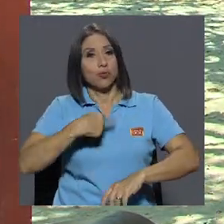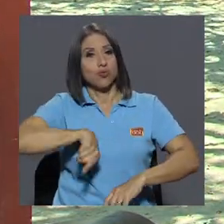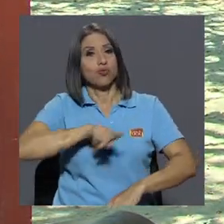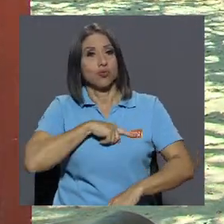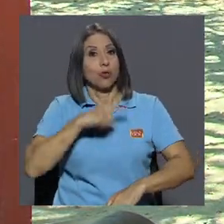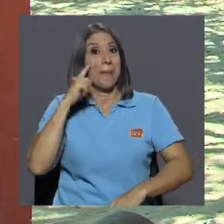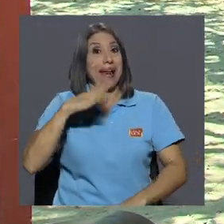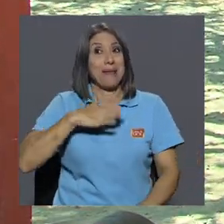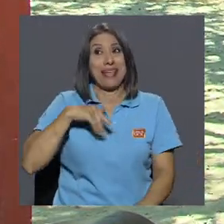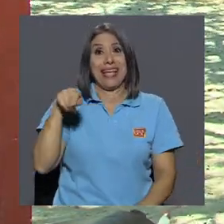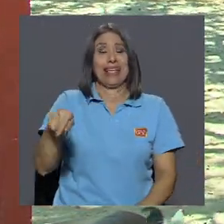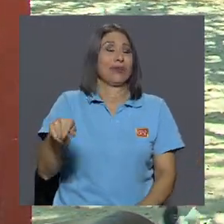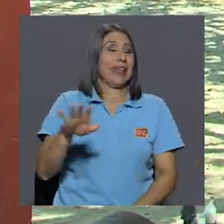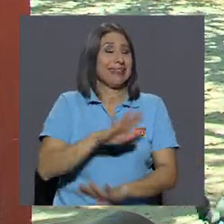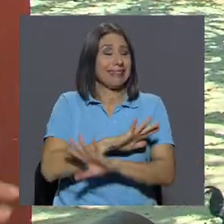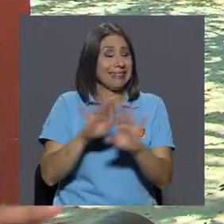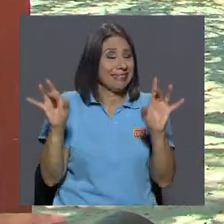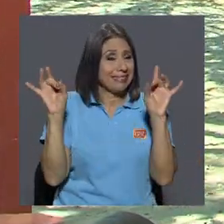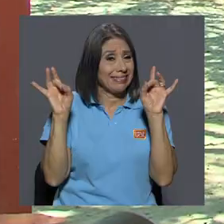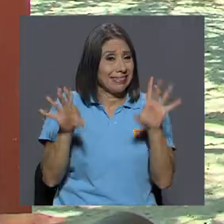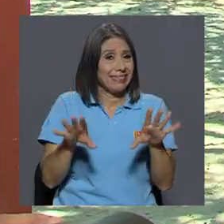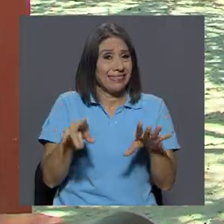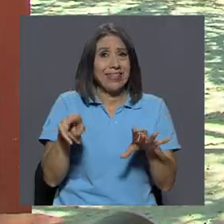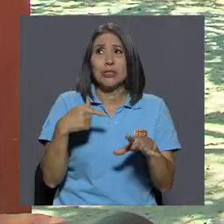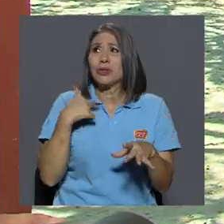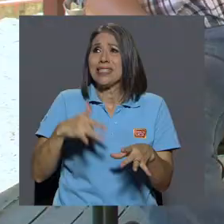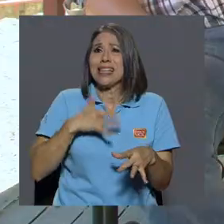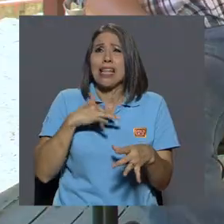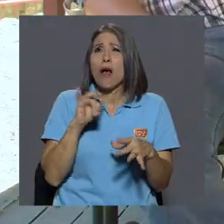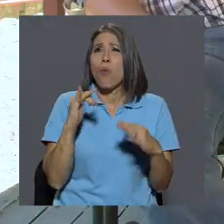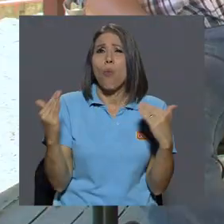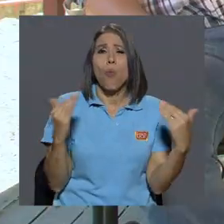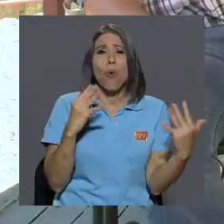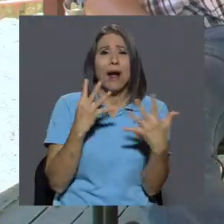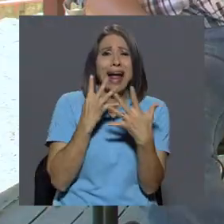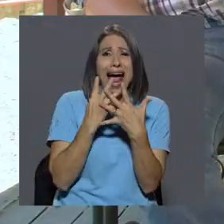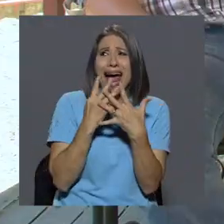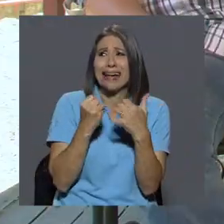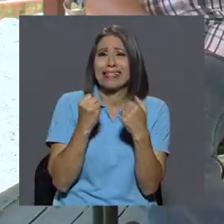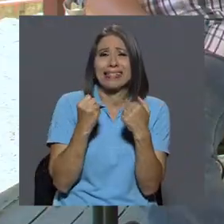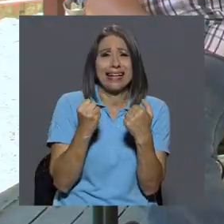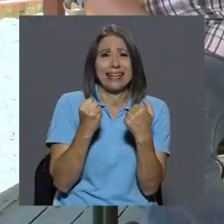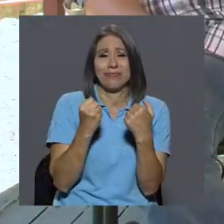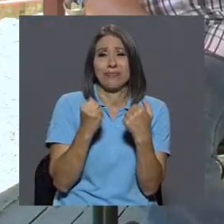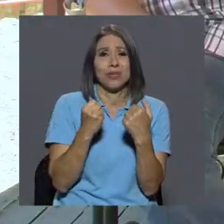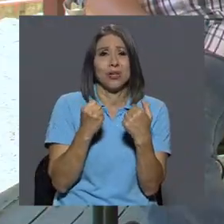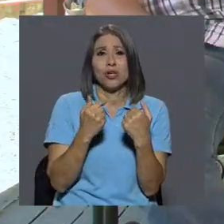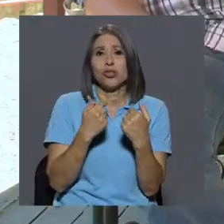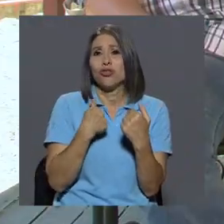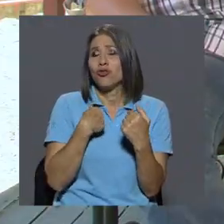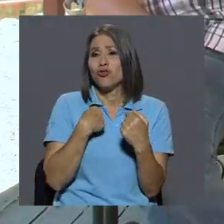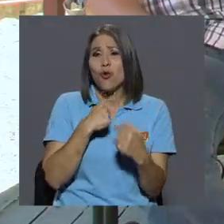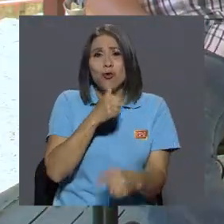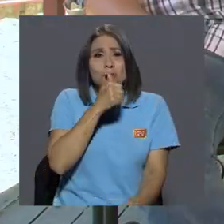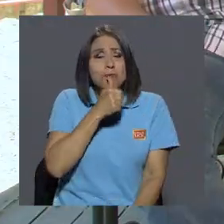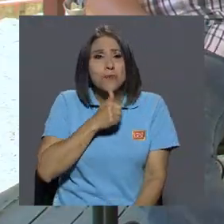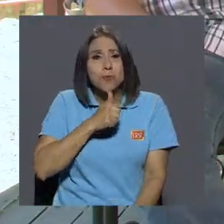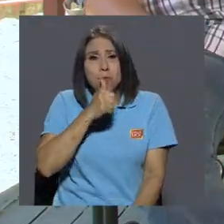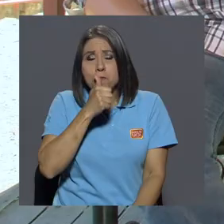para mí aquello era un infierno, aquello era una cárcel. Yo no soporto que